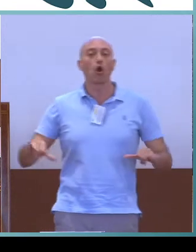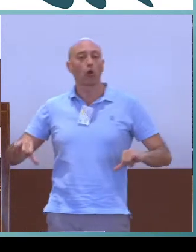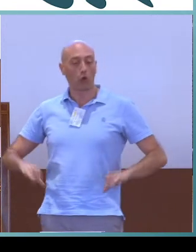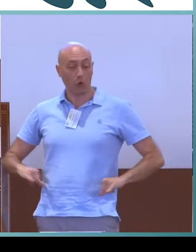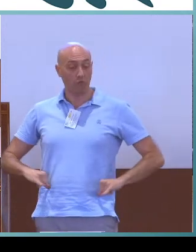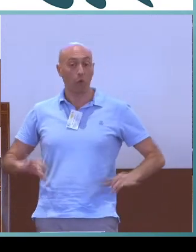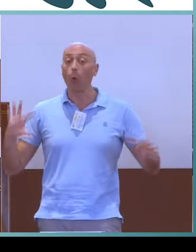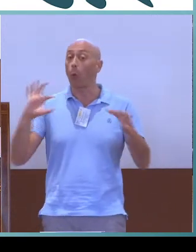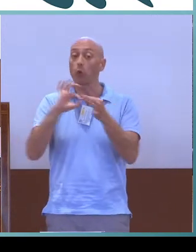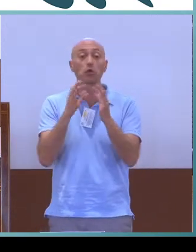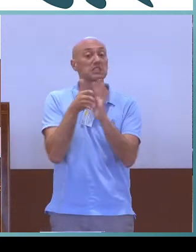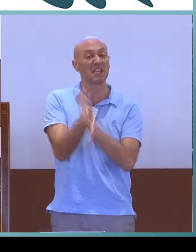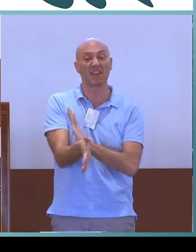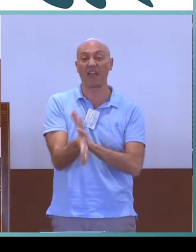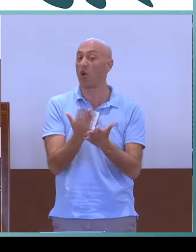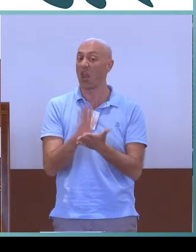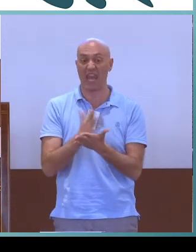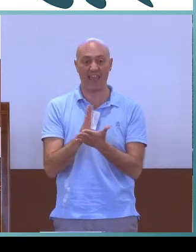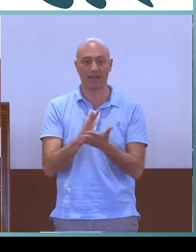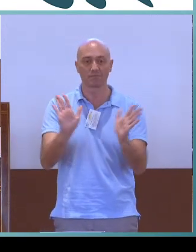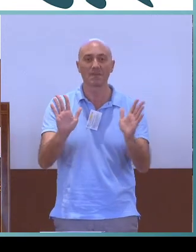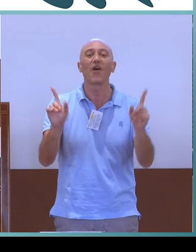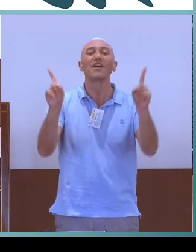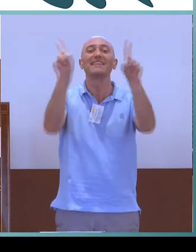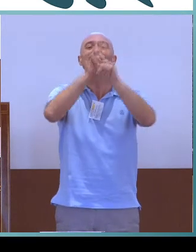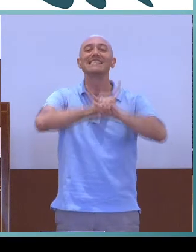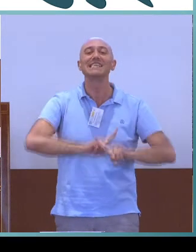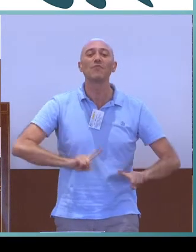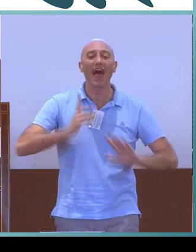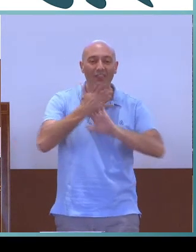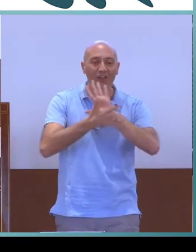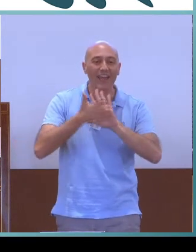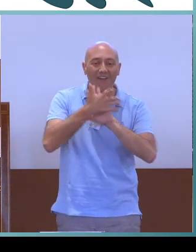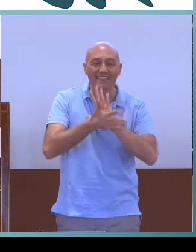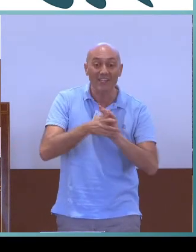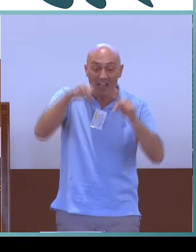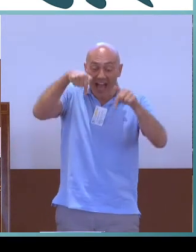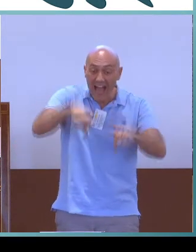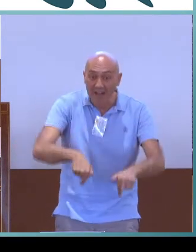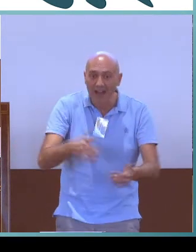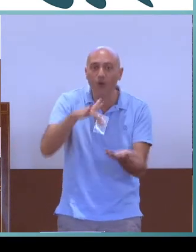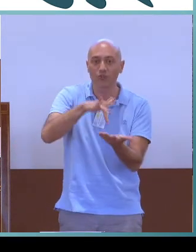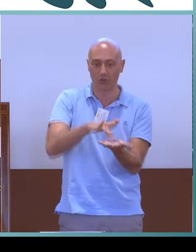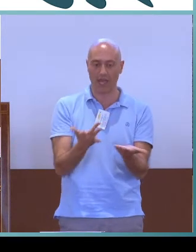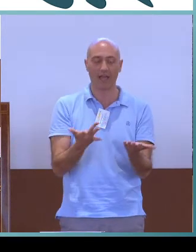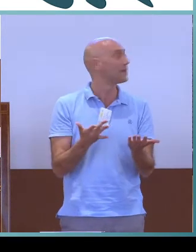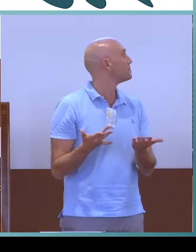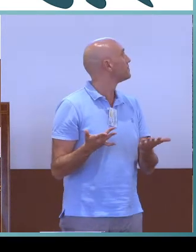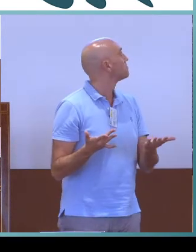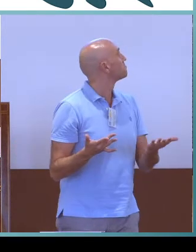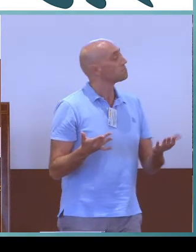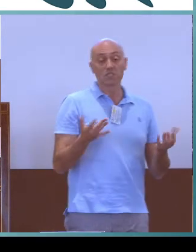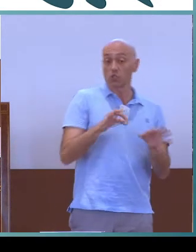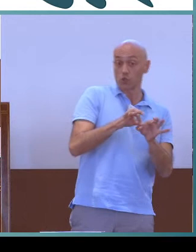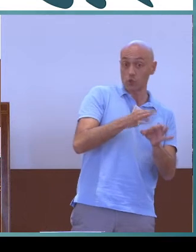bimodales tardarían un poco más, porque como la traducción en lengua de signos estaba relacionada porque los signos son parecidos y la